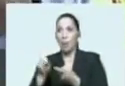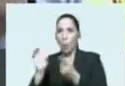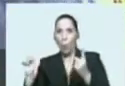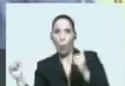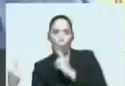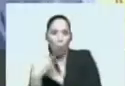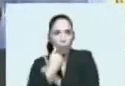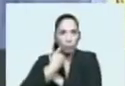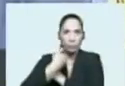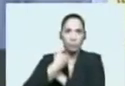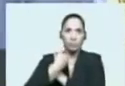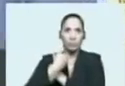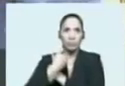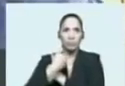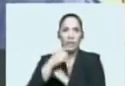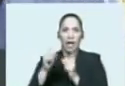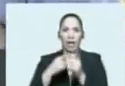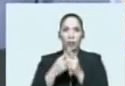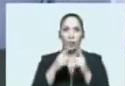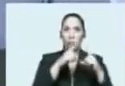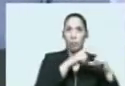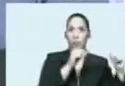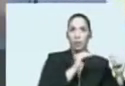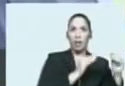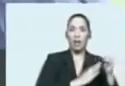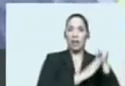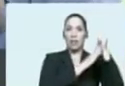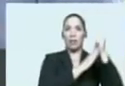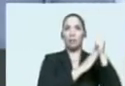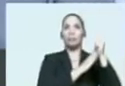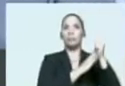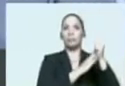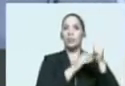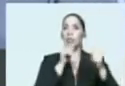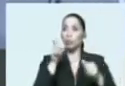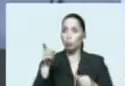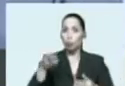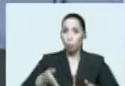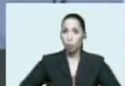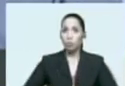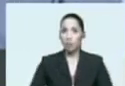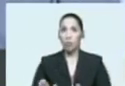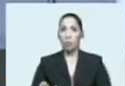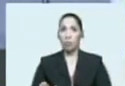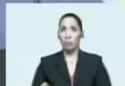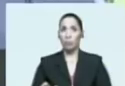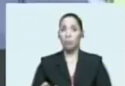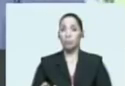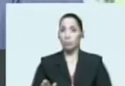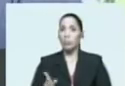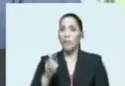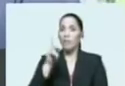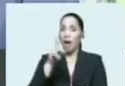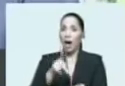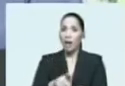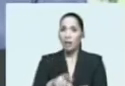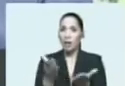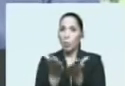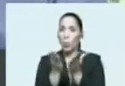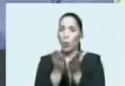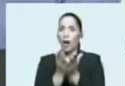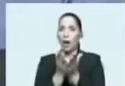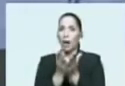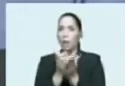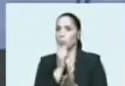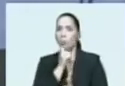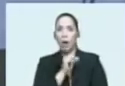y tomás borges vinieron mi venganza personal será que tus hijos van a ir a la escuela sin temor de allí la